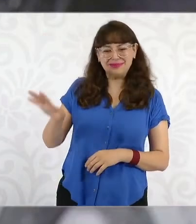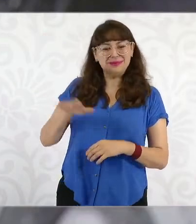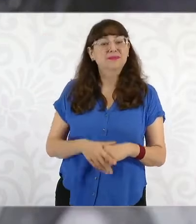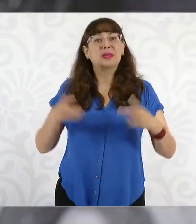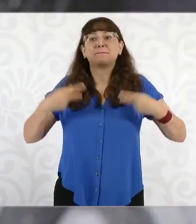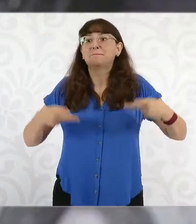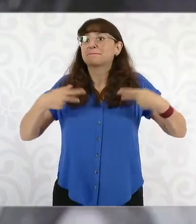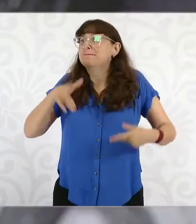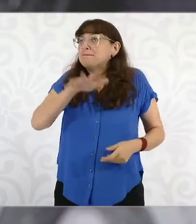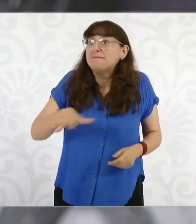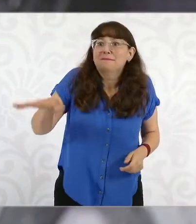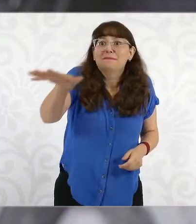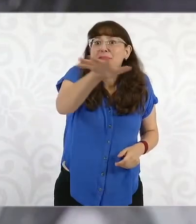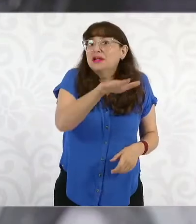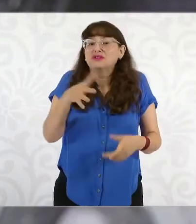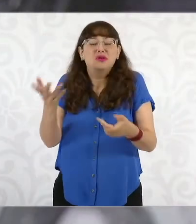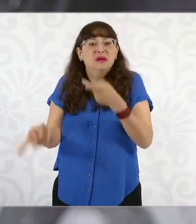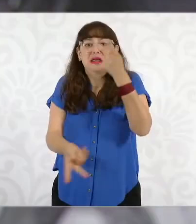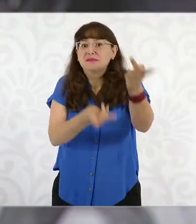lo que pasa? Se dice una mentira como esta